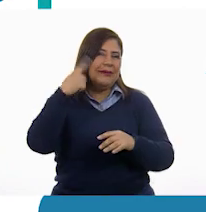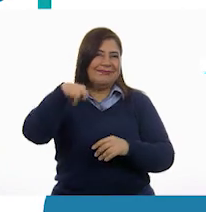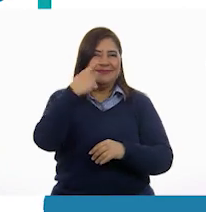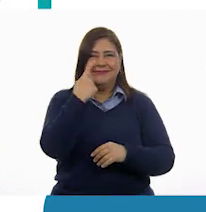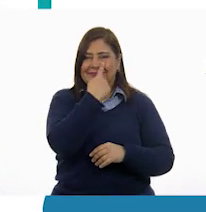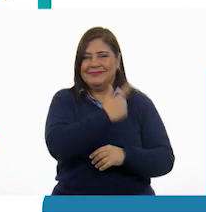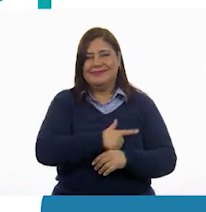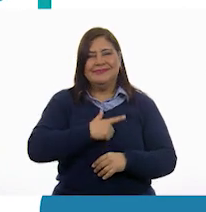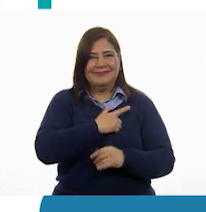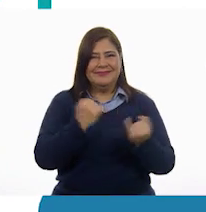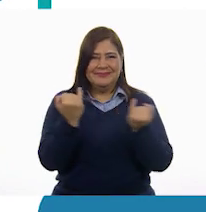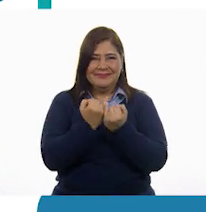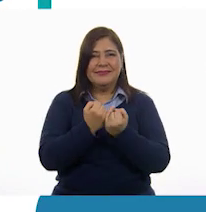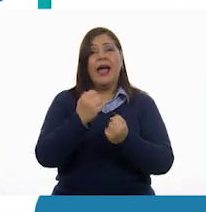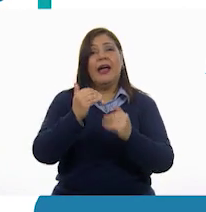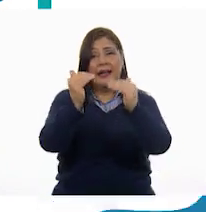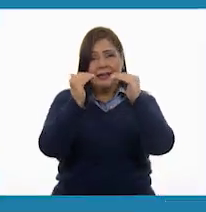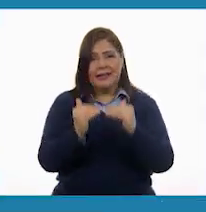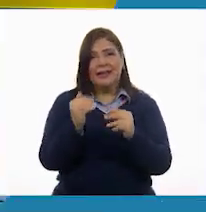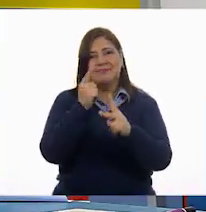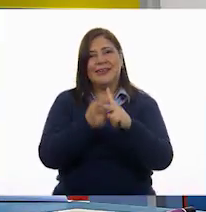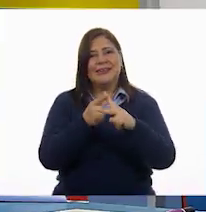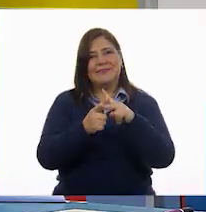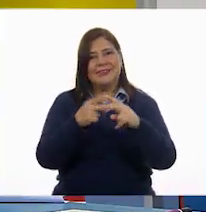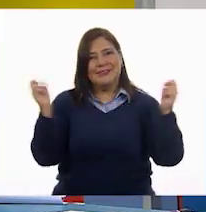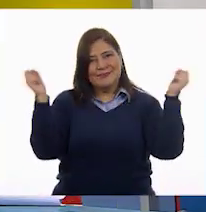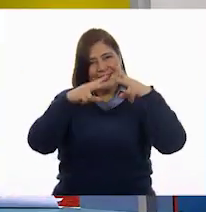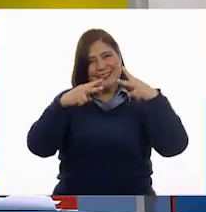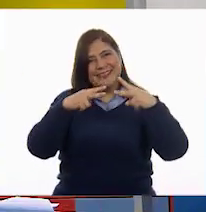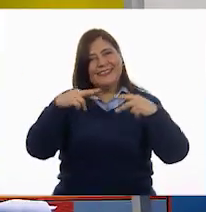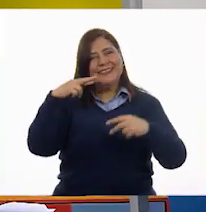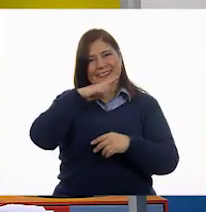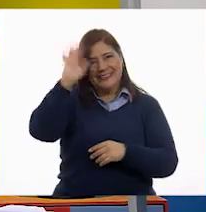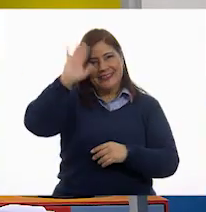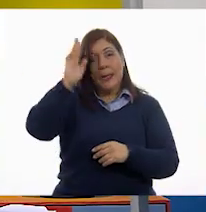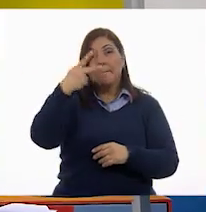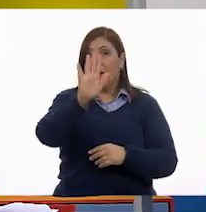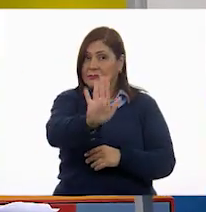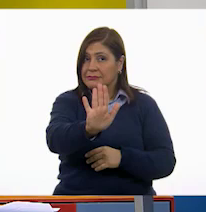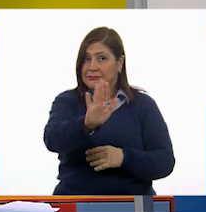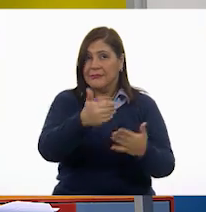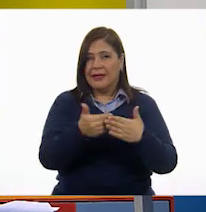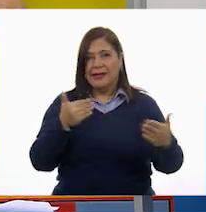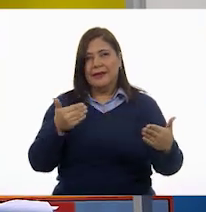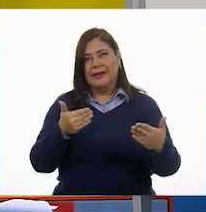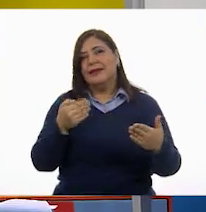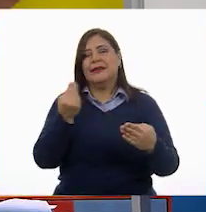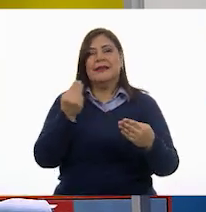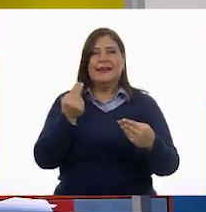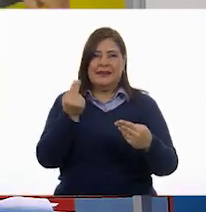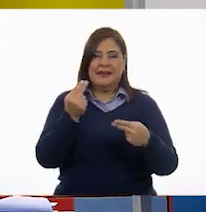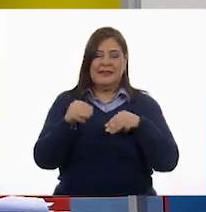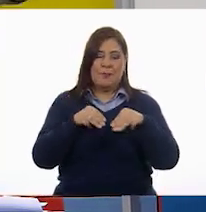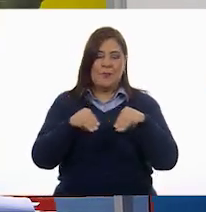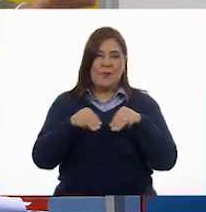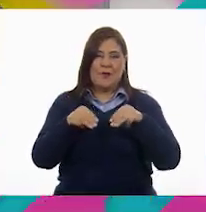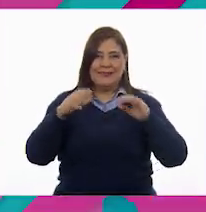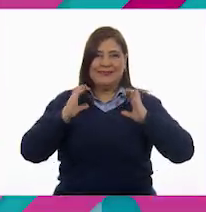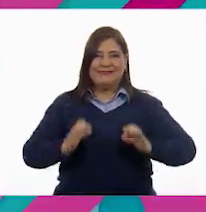A continuación, matemáticas. Nos vemos y hasta la próxima. Pero antes, vamos a movernos un